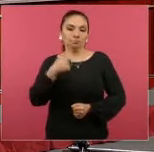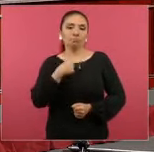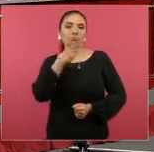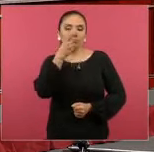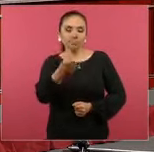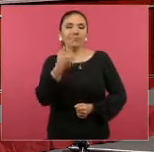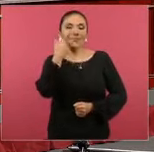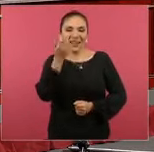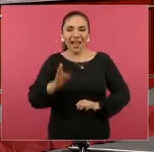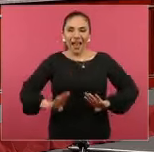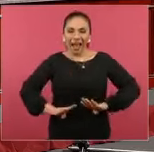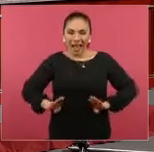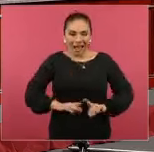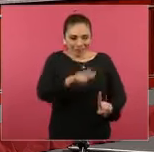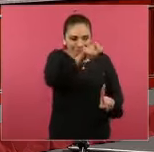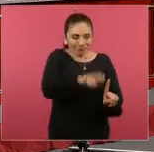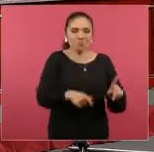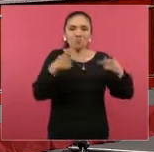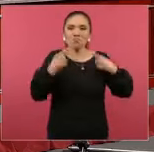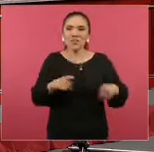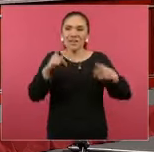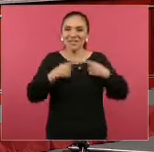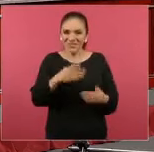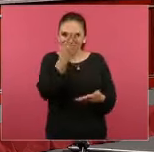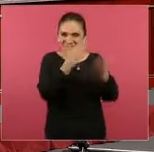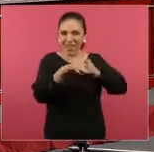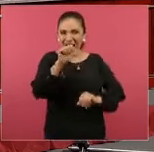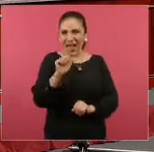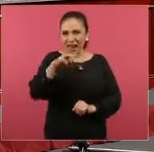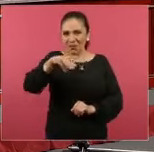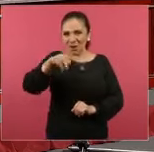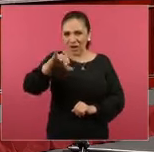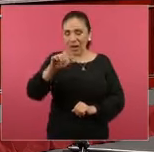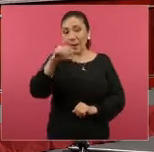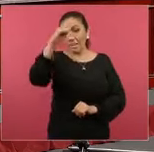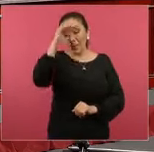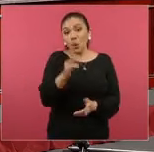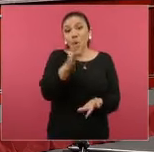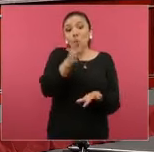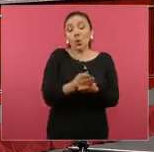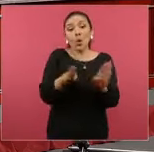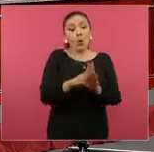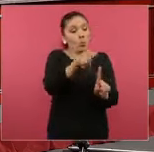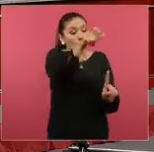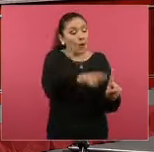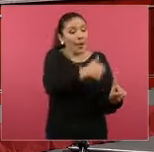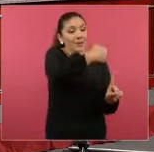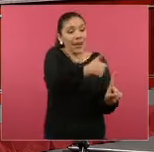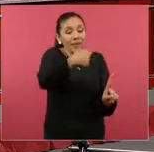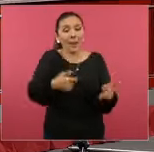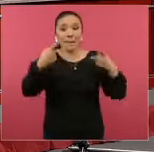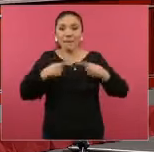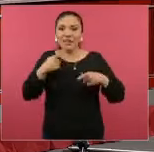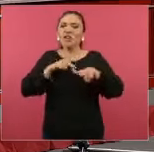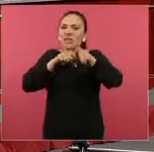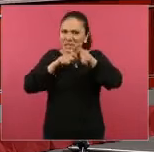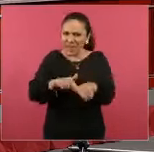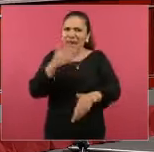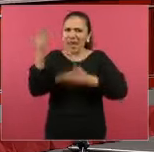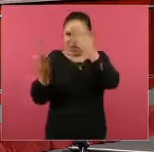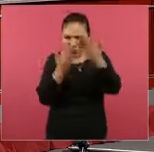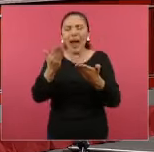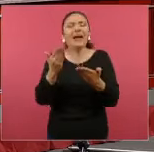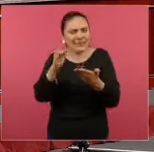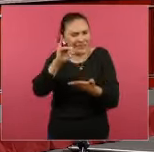personas armónicas, tiene que ver no solamente con la necesidad individual de tener que continuar con los estudios, que sí queremos